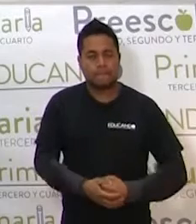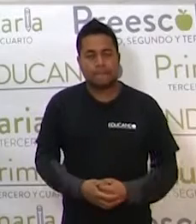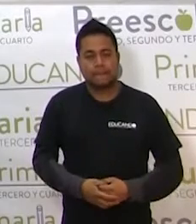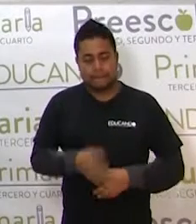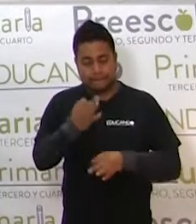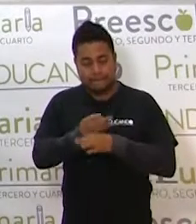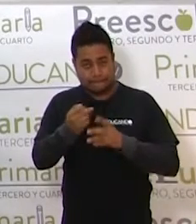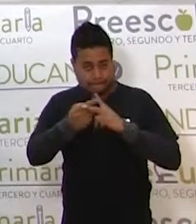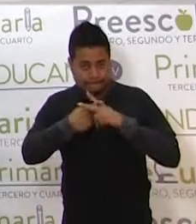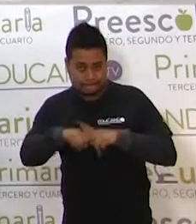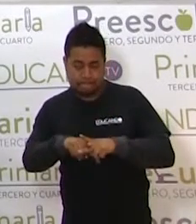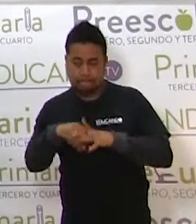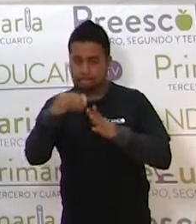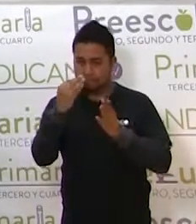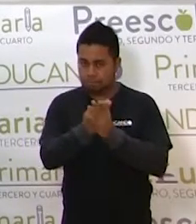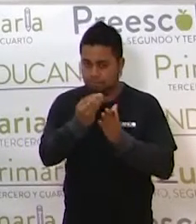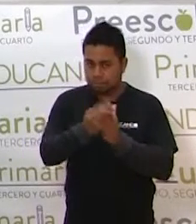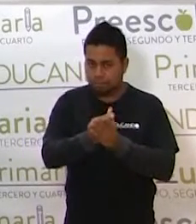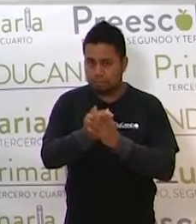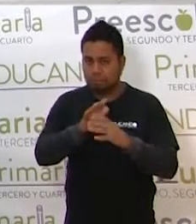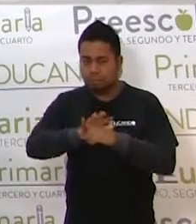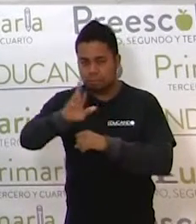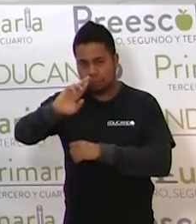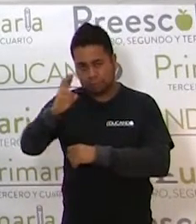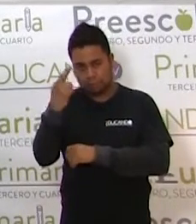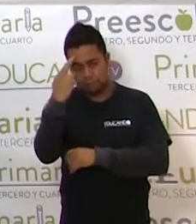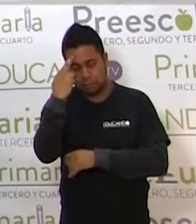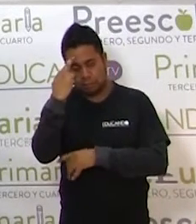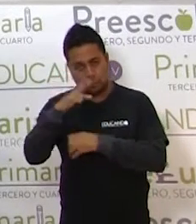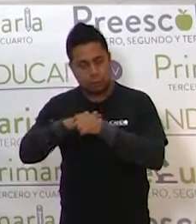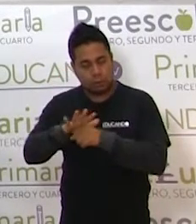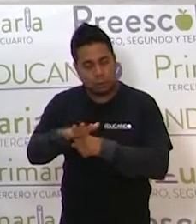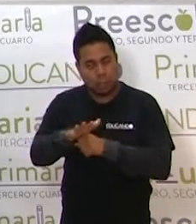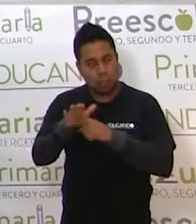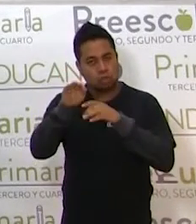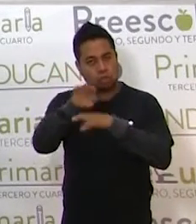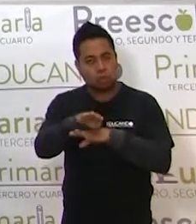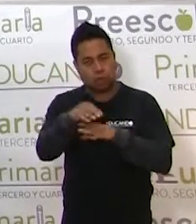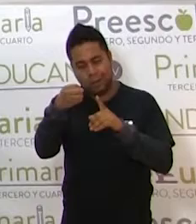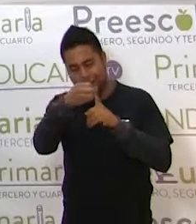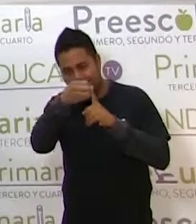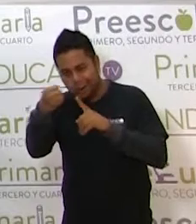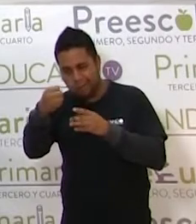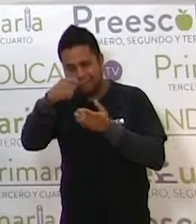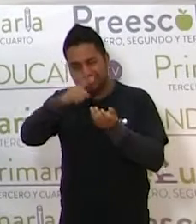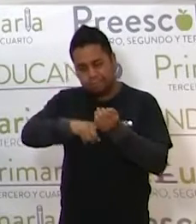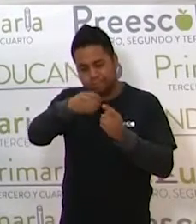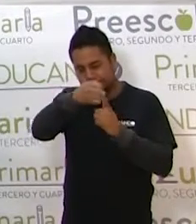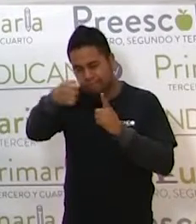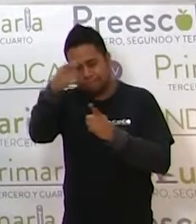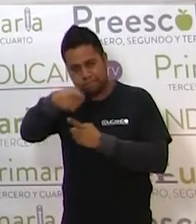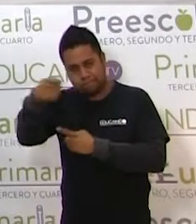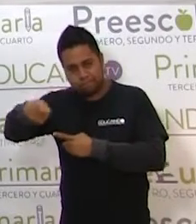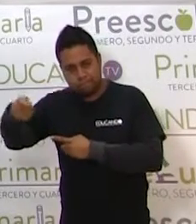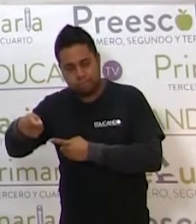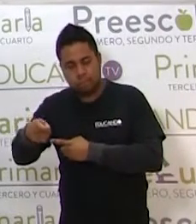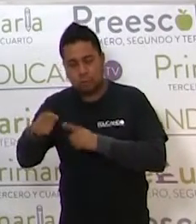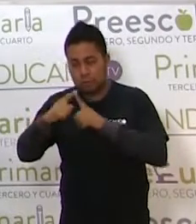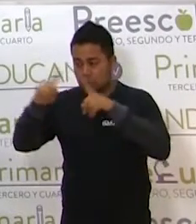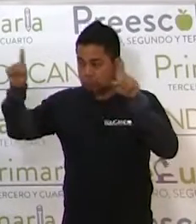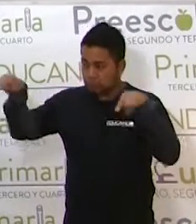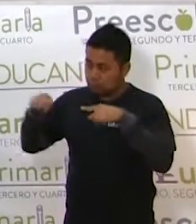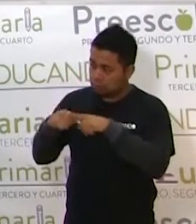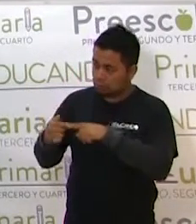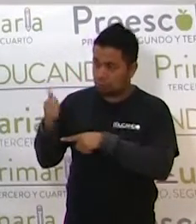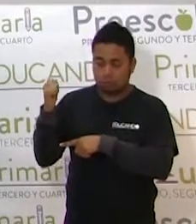sesión recordando una parte de lo que es la estructura de cada verso en la pizarra ya